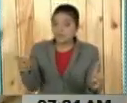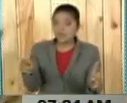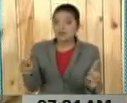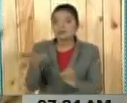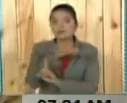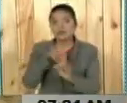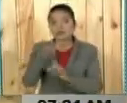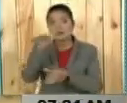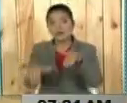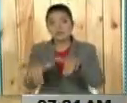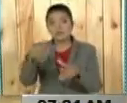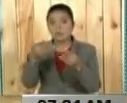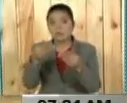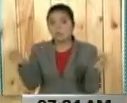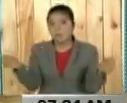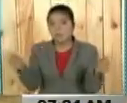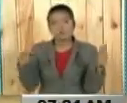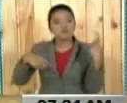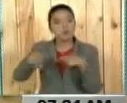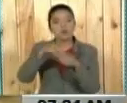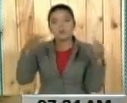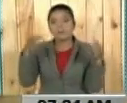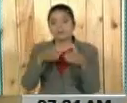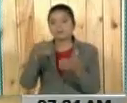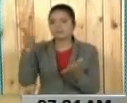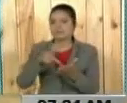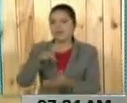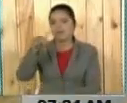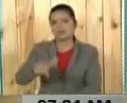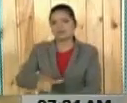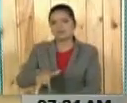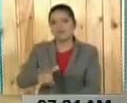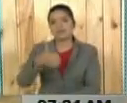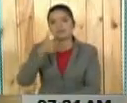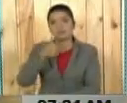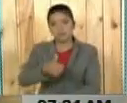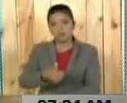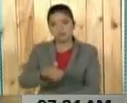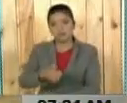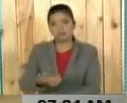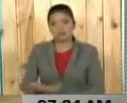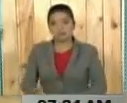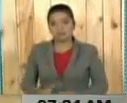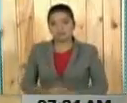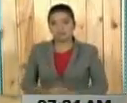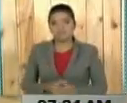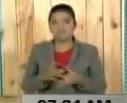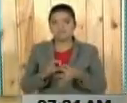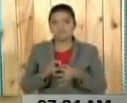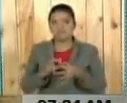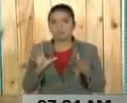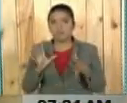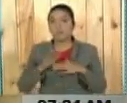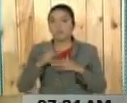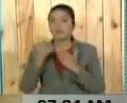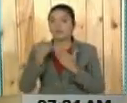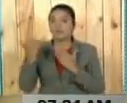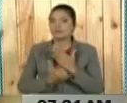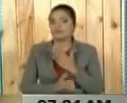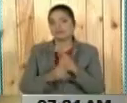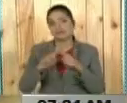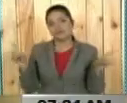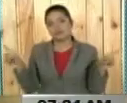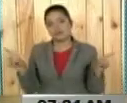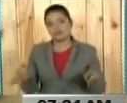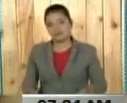coyuntura electoral desaparece, todos estos partidos que hacen vida en la MUD pues se desunen porque tienen proyectos completamente